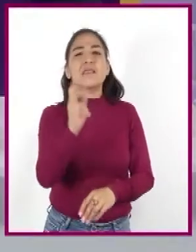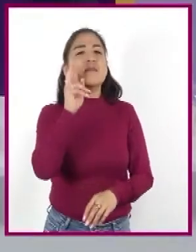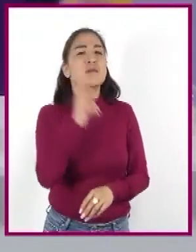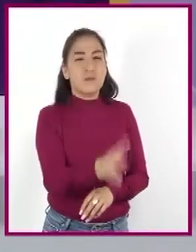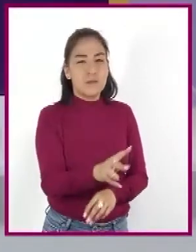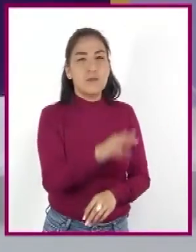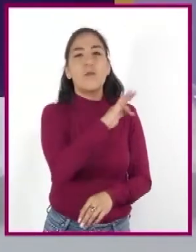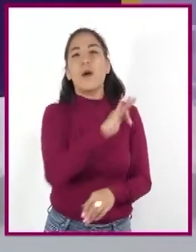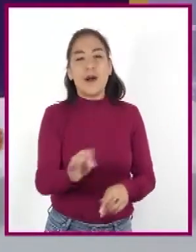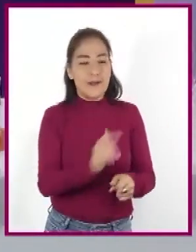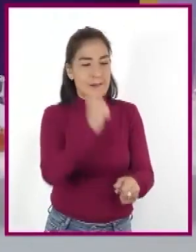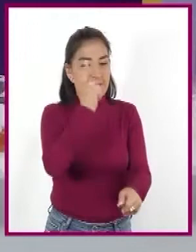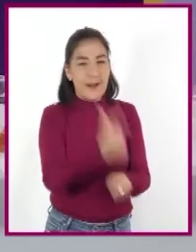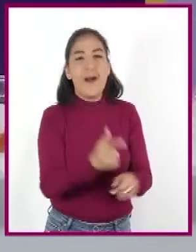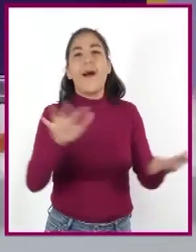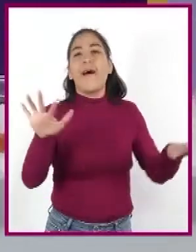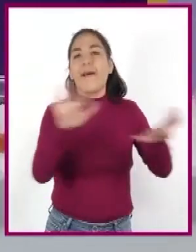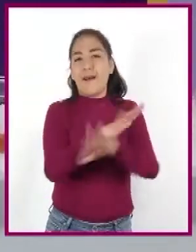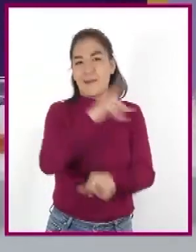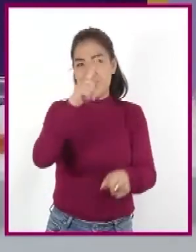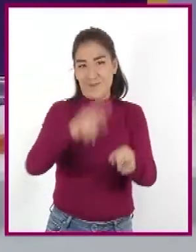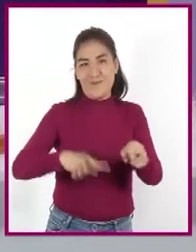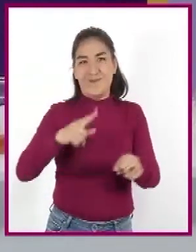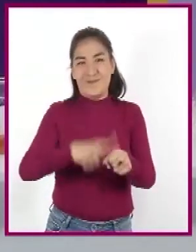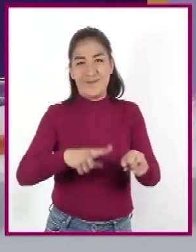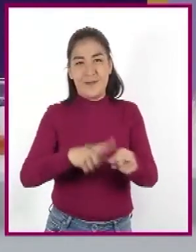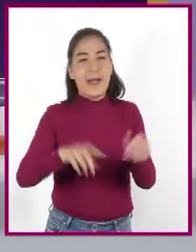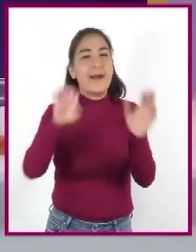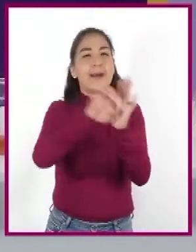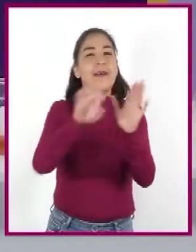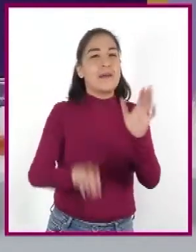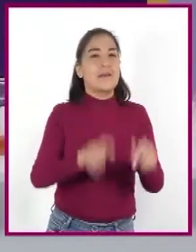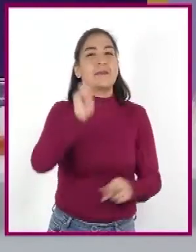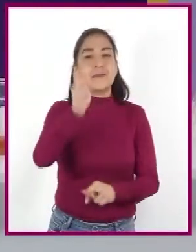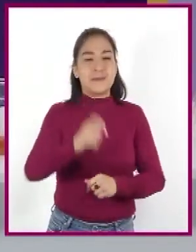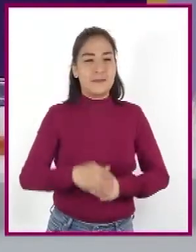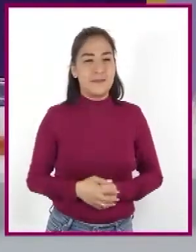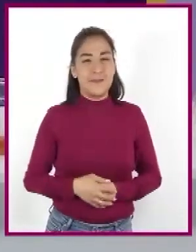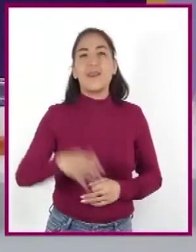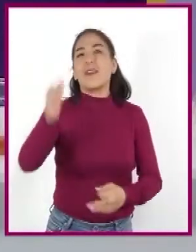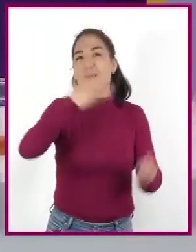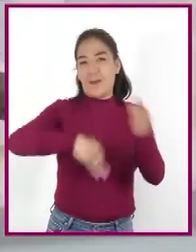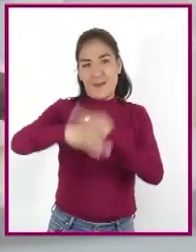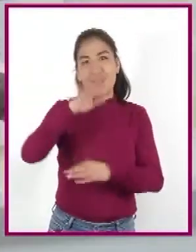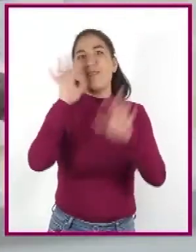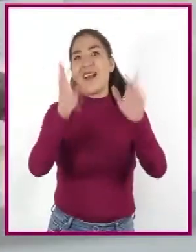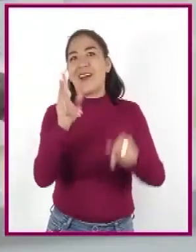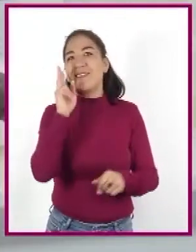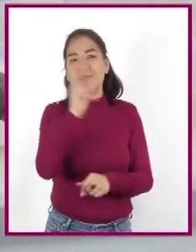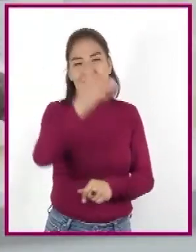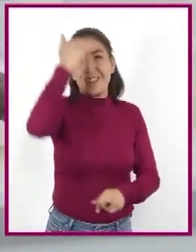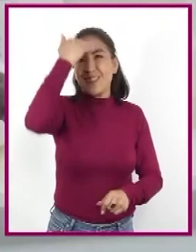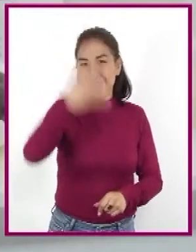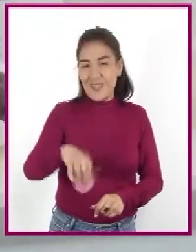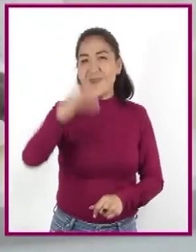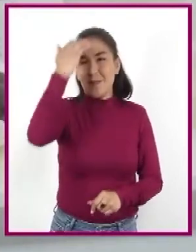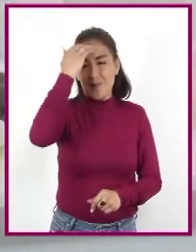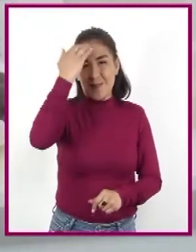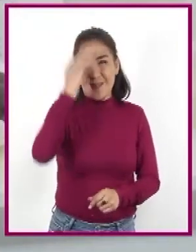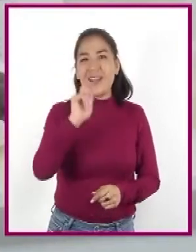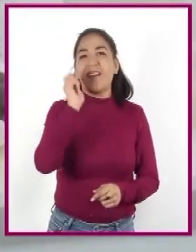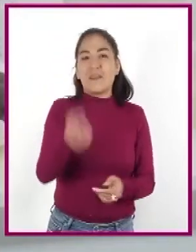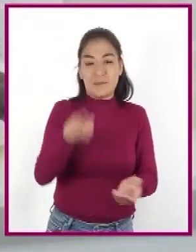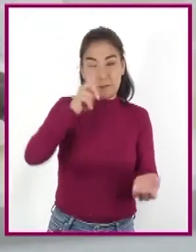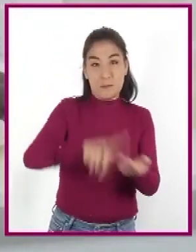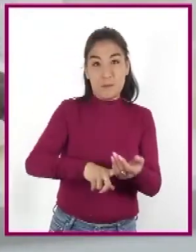podemos detectar un cambio de color. Un ejemplo claro que seguro todos han notado es el que se presenta en